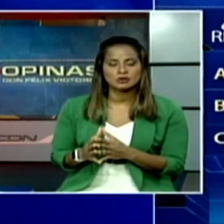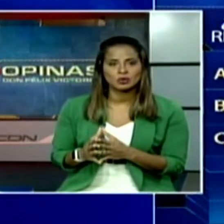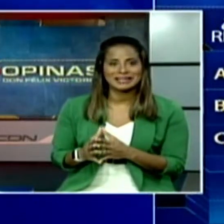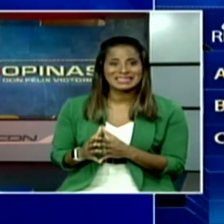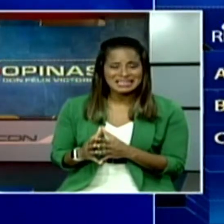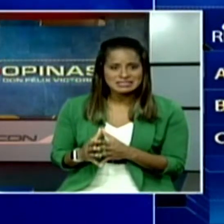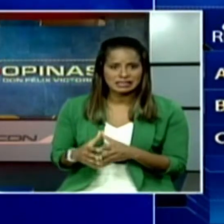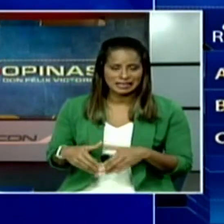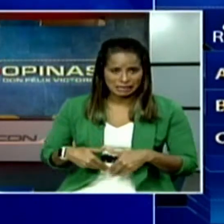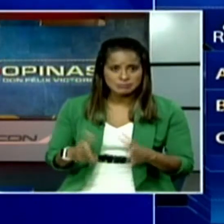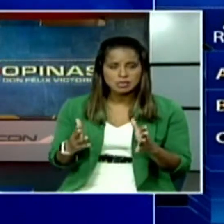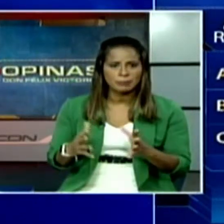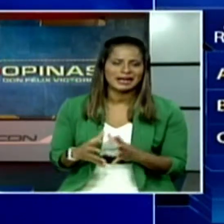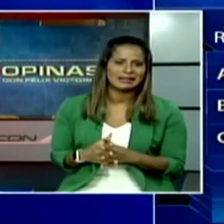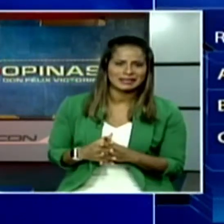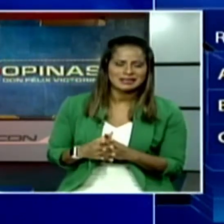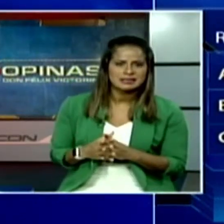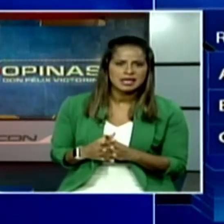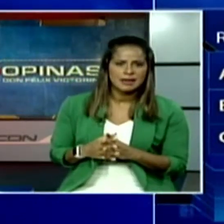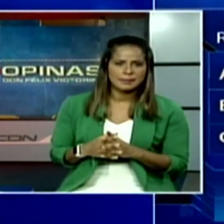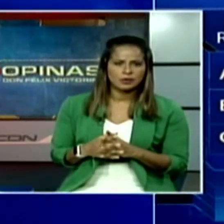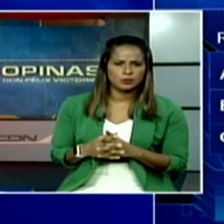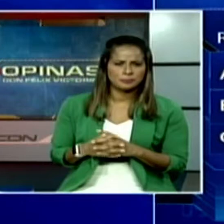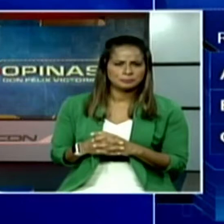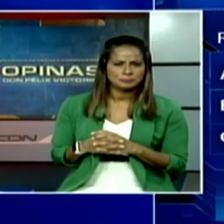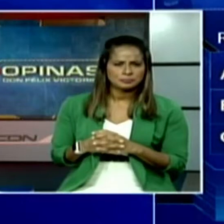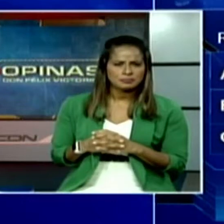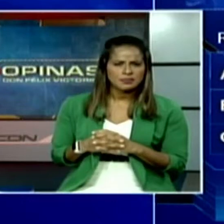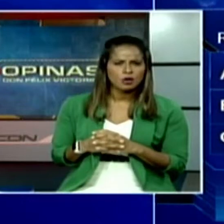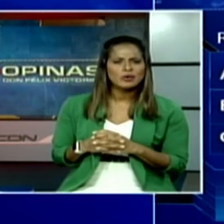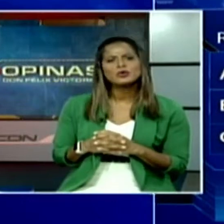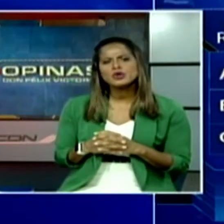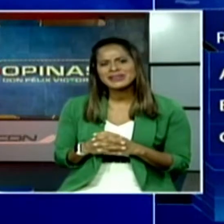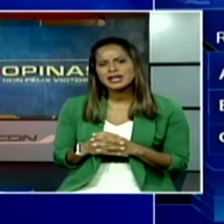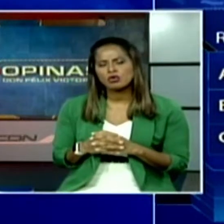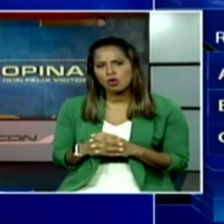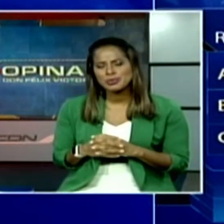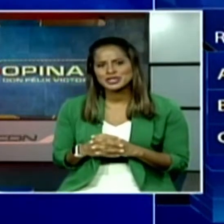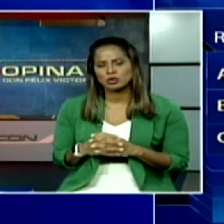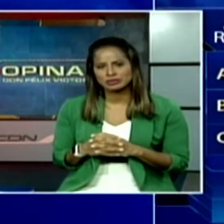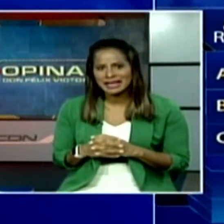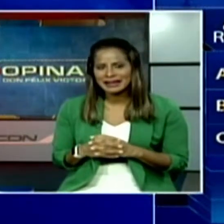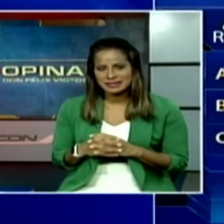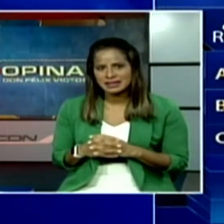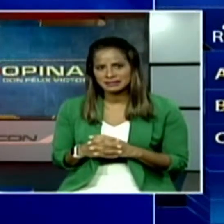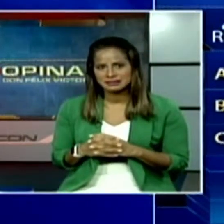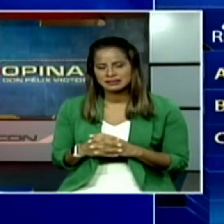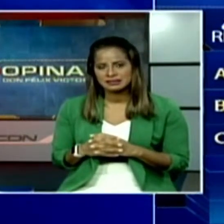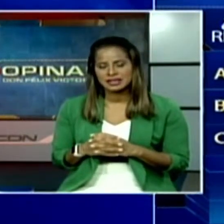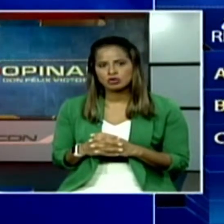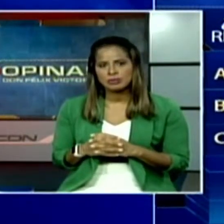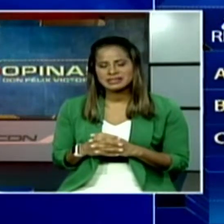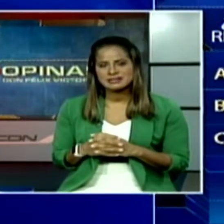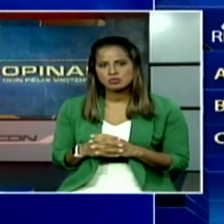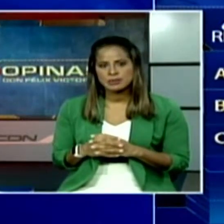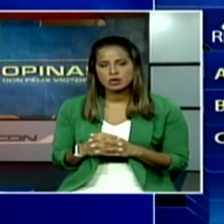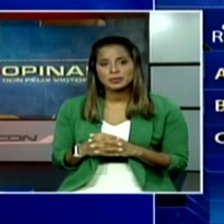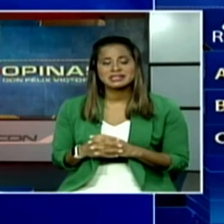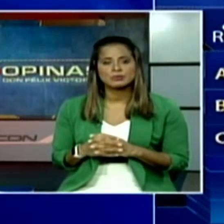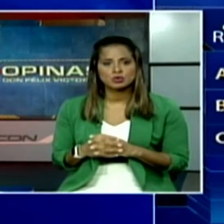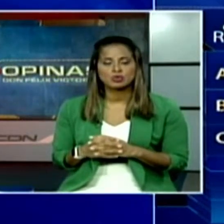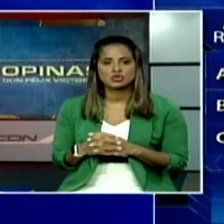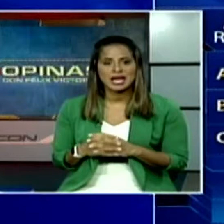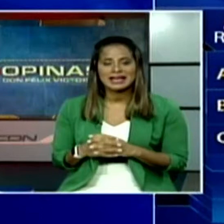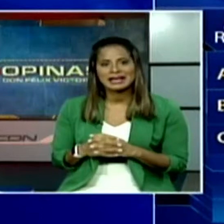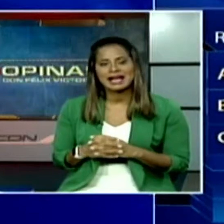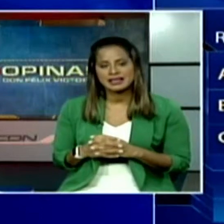estar haciendo la 3, el camino para la 3. Pero cuando uno ve cómo se contagia el COVID-19 y cómo